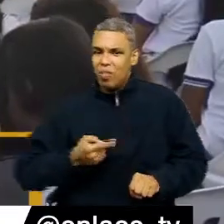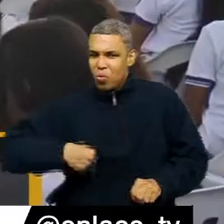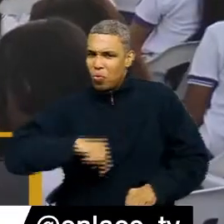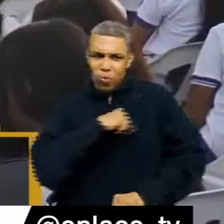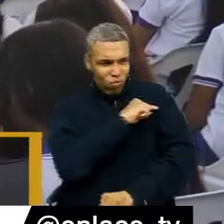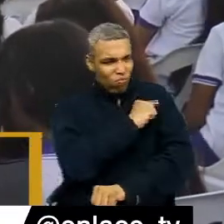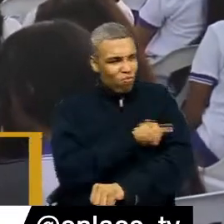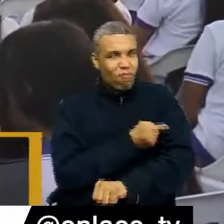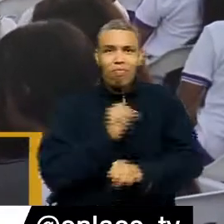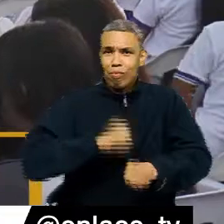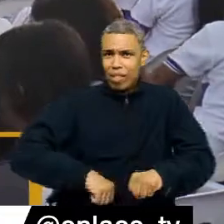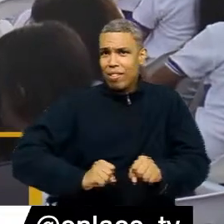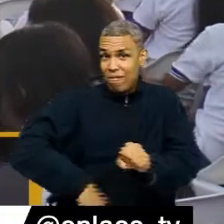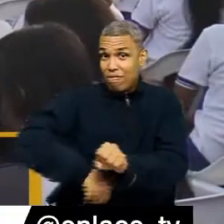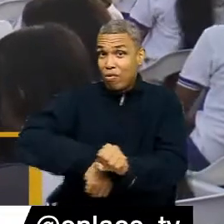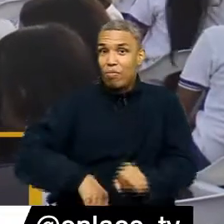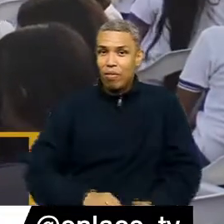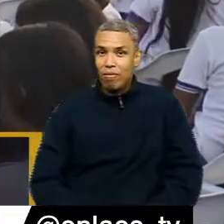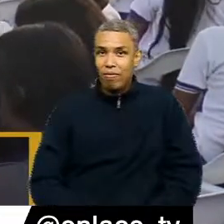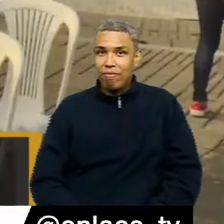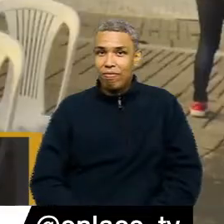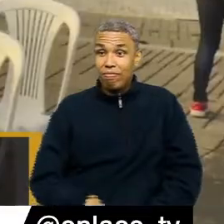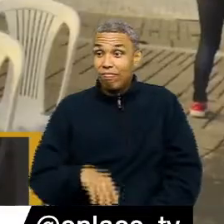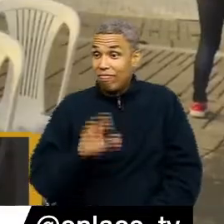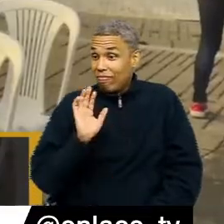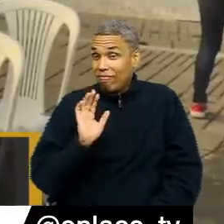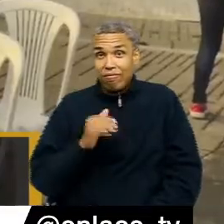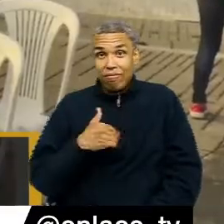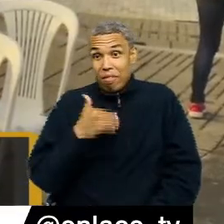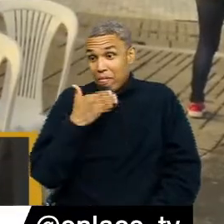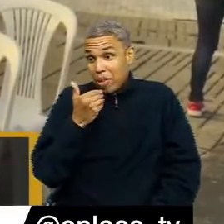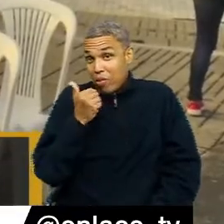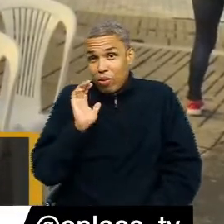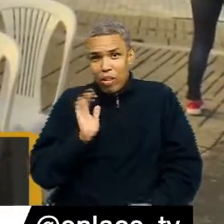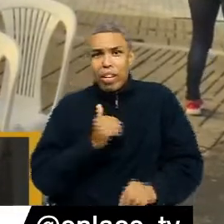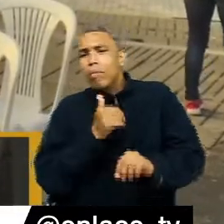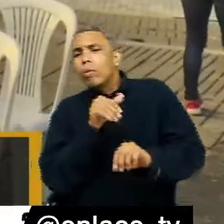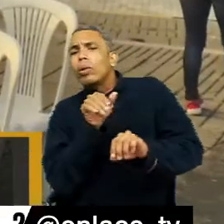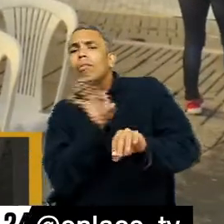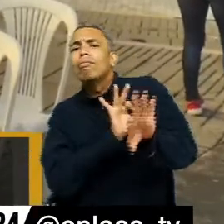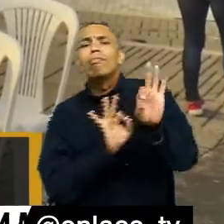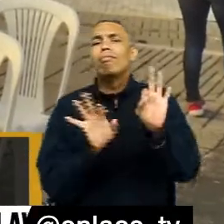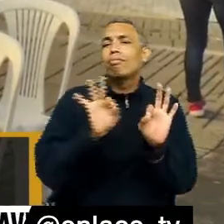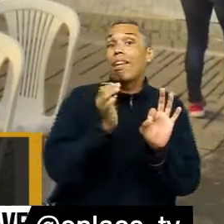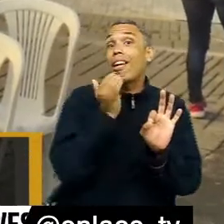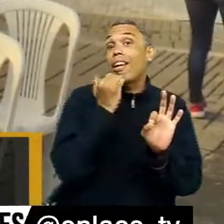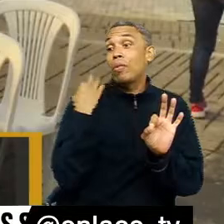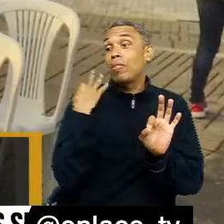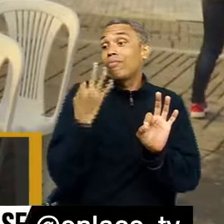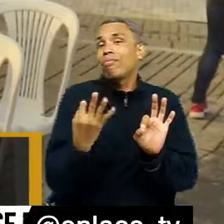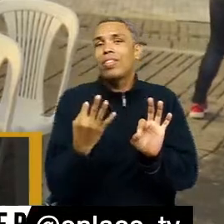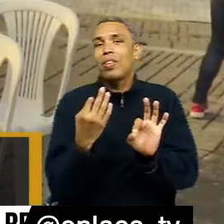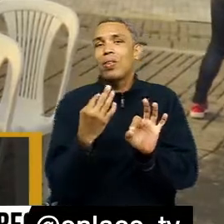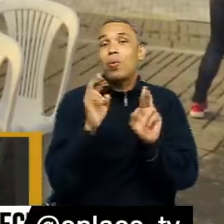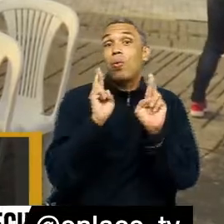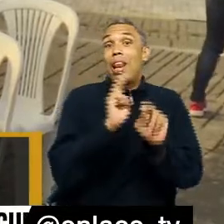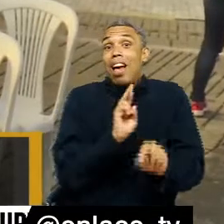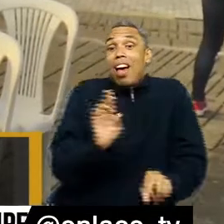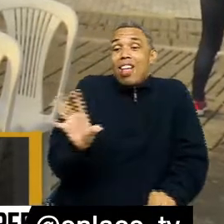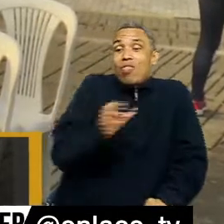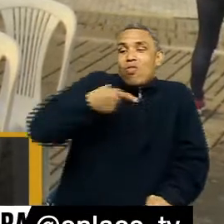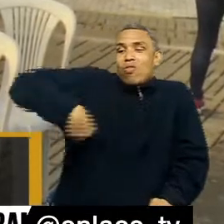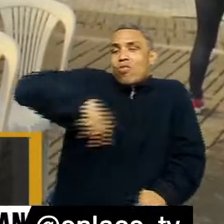que... Que quede la mejor, las mejores aquí en Barranca Bermeja. Ojalá quedáramos todas las que pensamos y